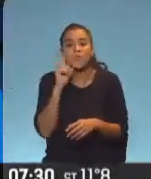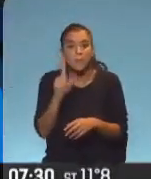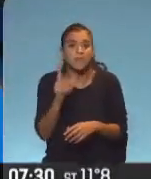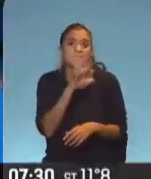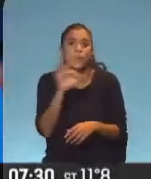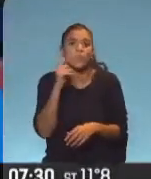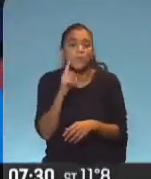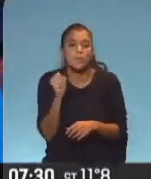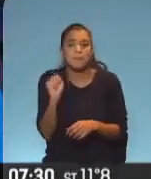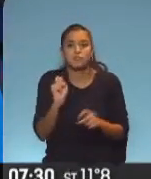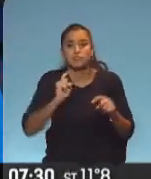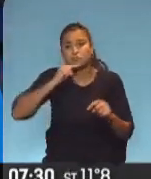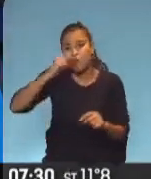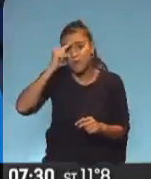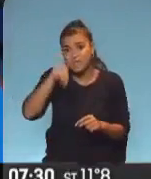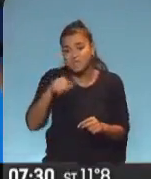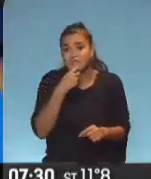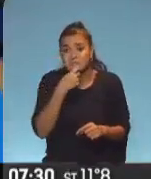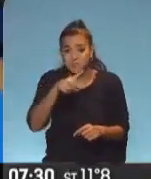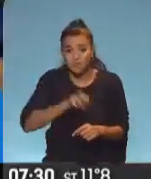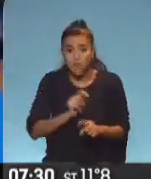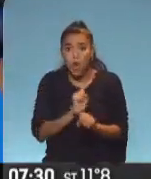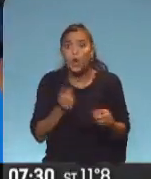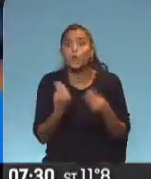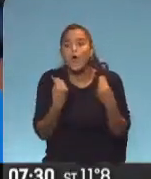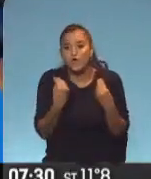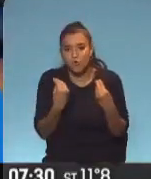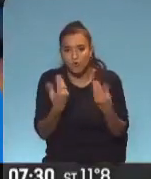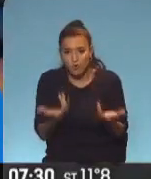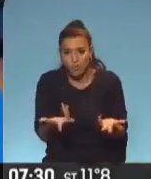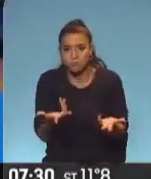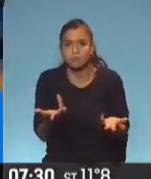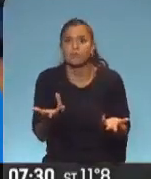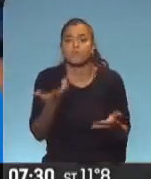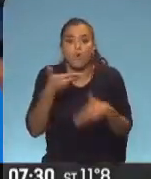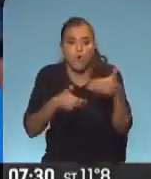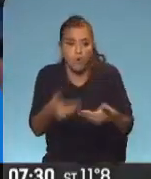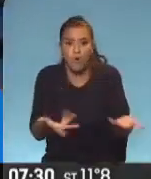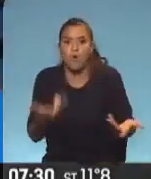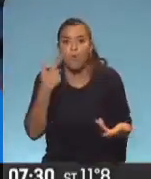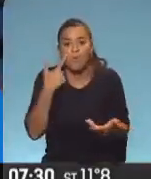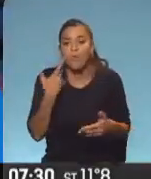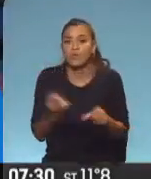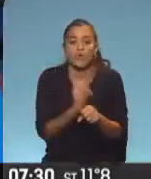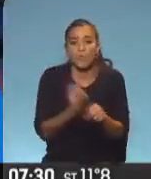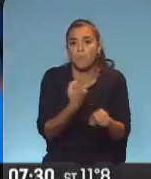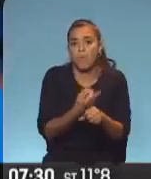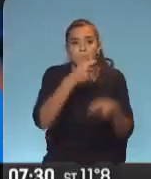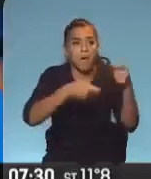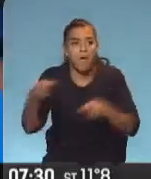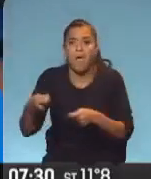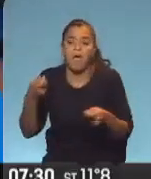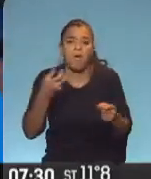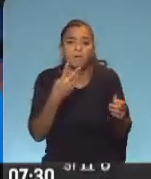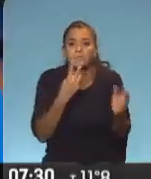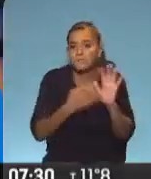50.000 pesos por mes, y ese, si se queda sin cobrar el sueldo, directamente tiene afectada su capacidad alimentaria. No puede pagar sus propias cuentas ni ir